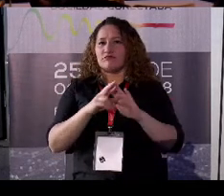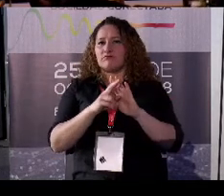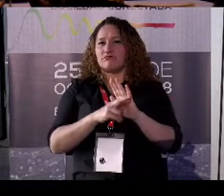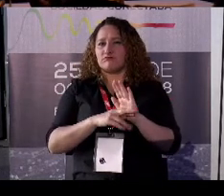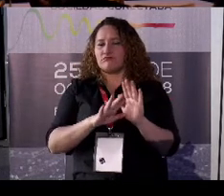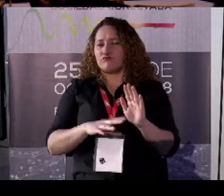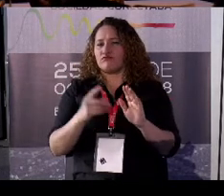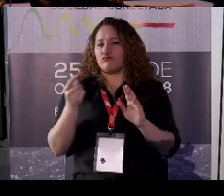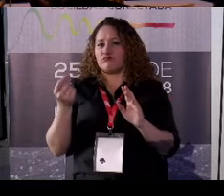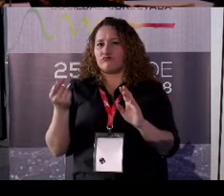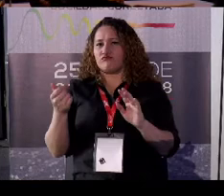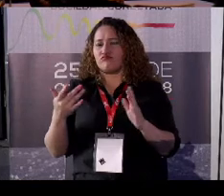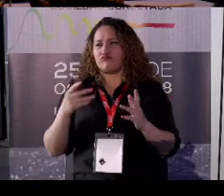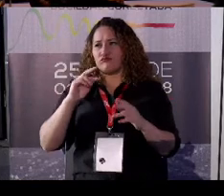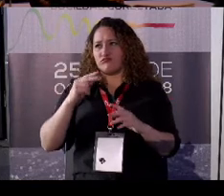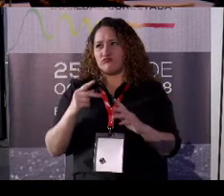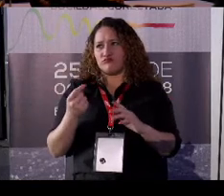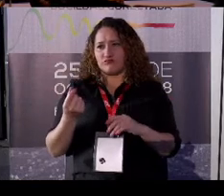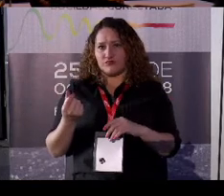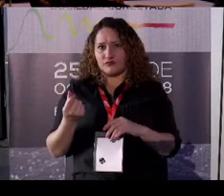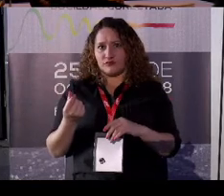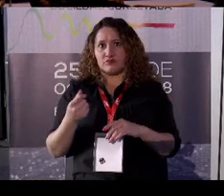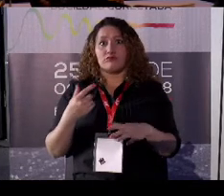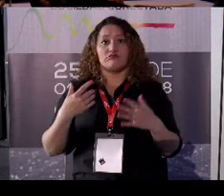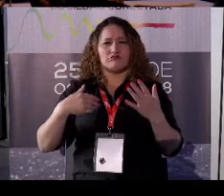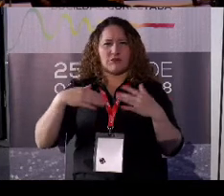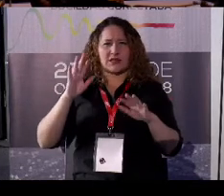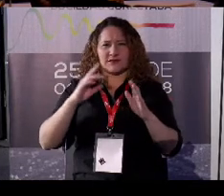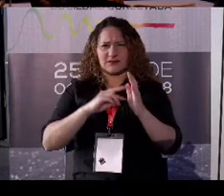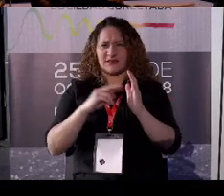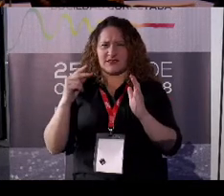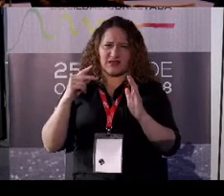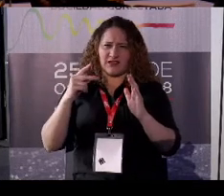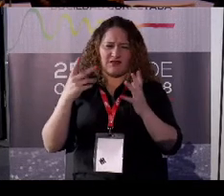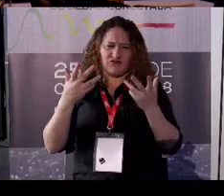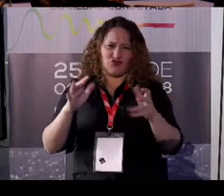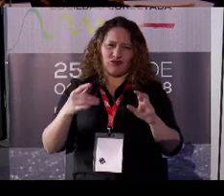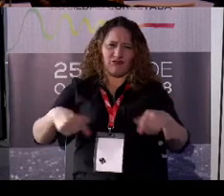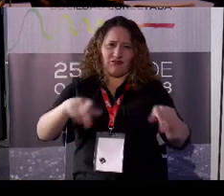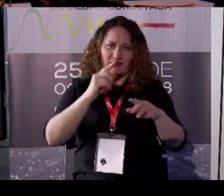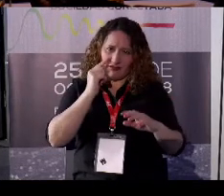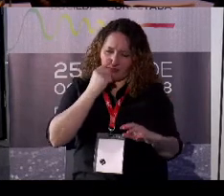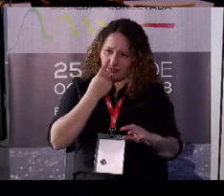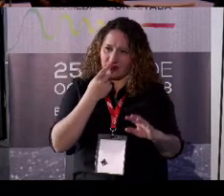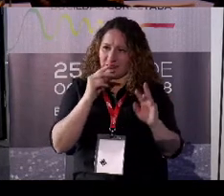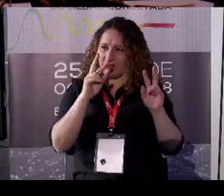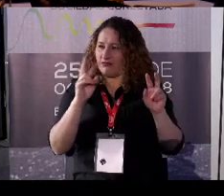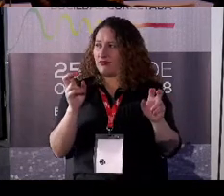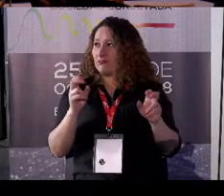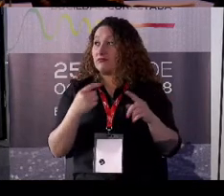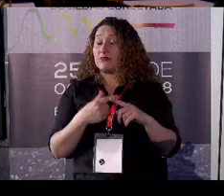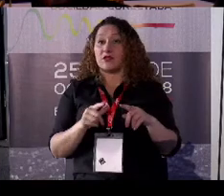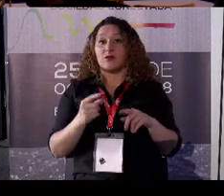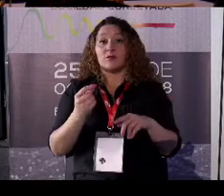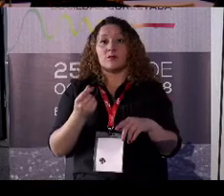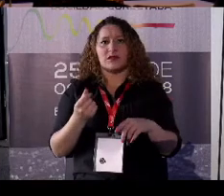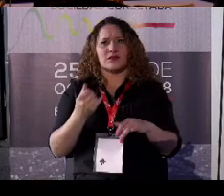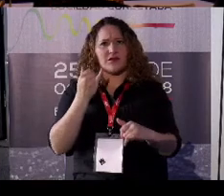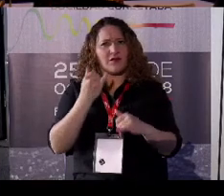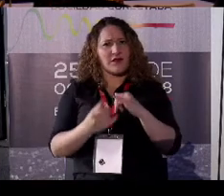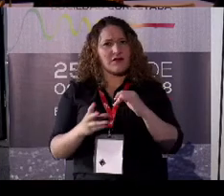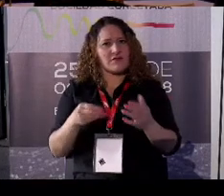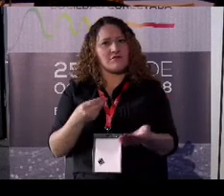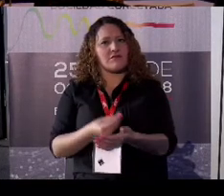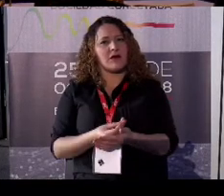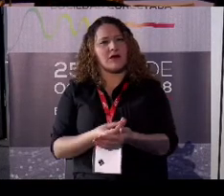como la de segundo precio. Esta parte es mucho más técnica, no los quiero aburrir, pero el principio del precio final que se paga